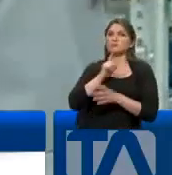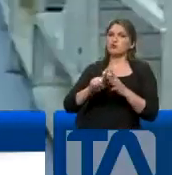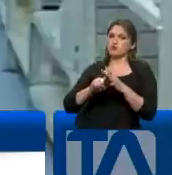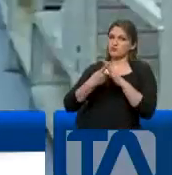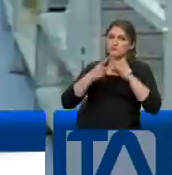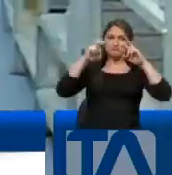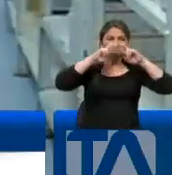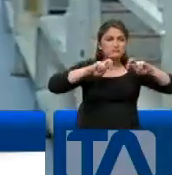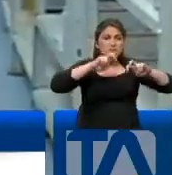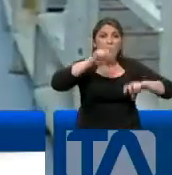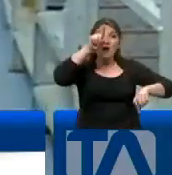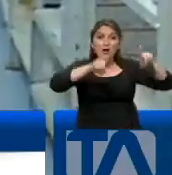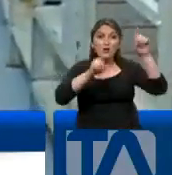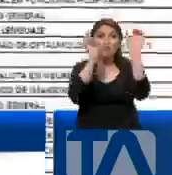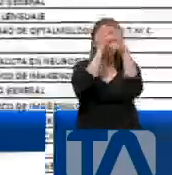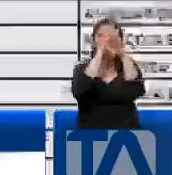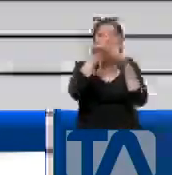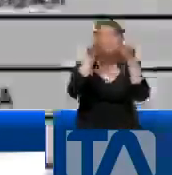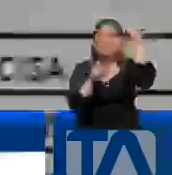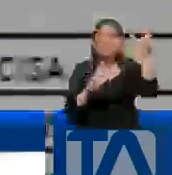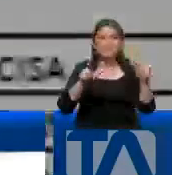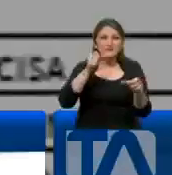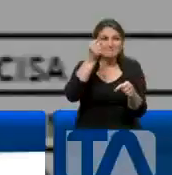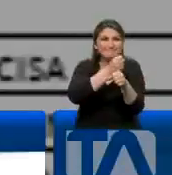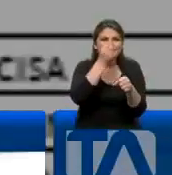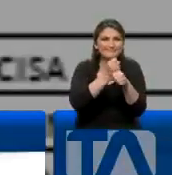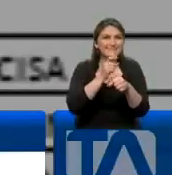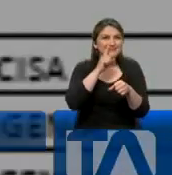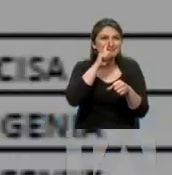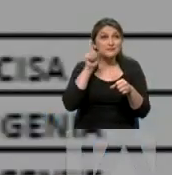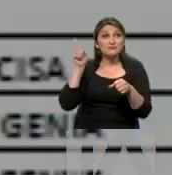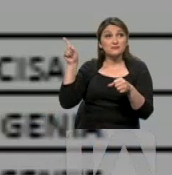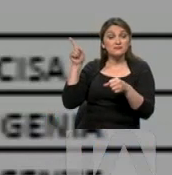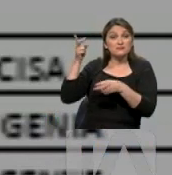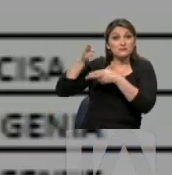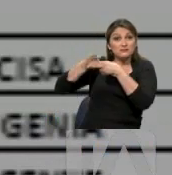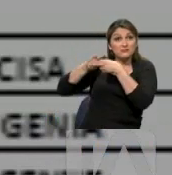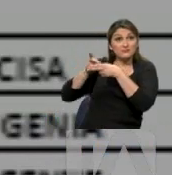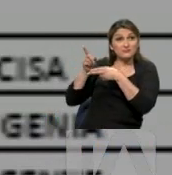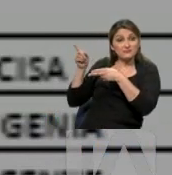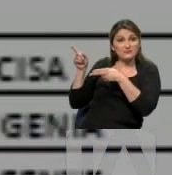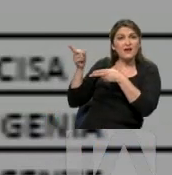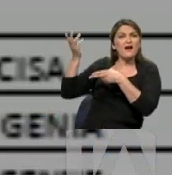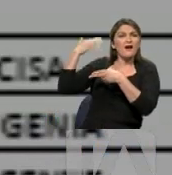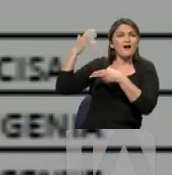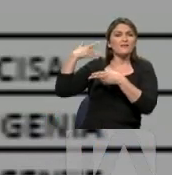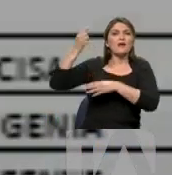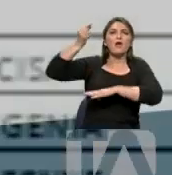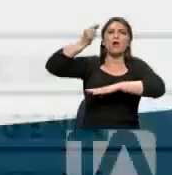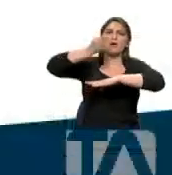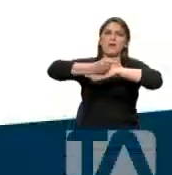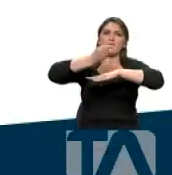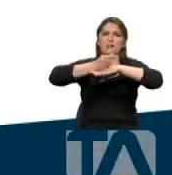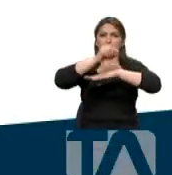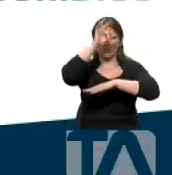de varios funcionarios de la Casa de Salud, entre ellos Luis Jaira Lazunino, quien entonces ocupaba el cargo de gerente de este hospital, Francisco